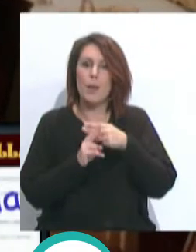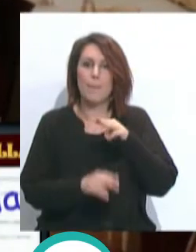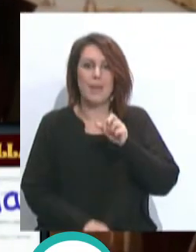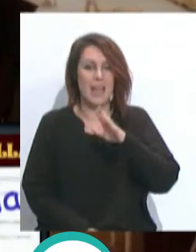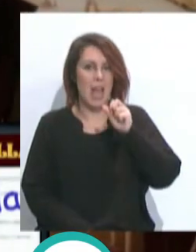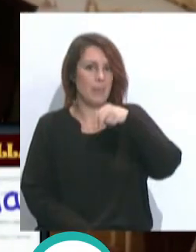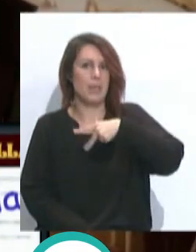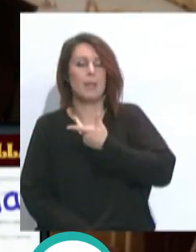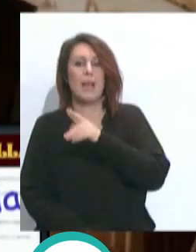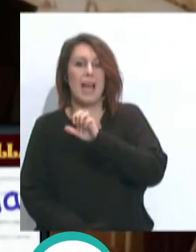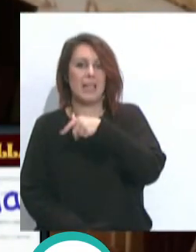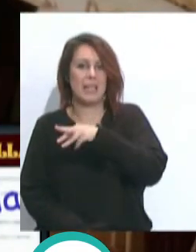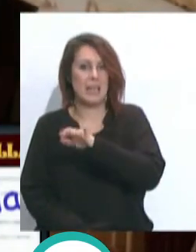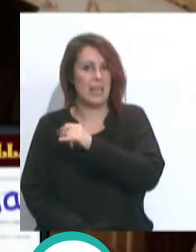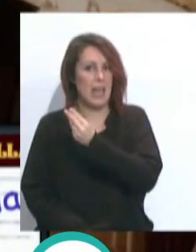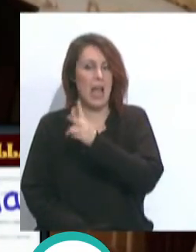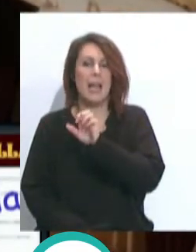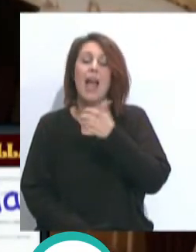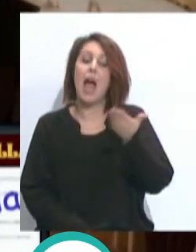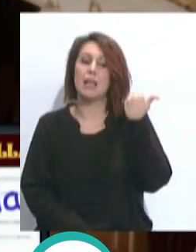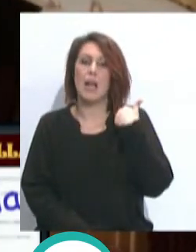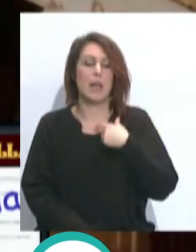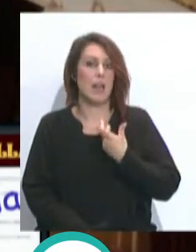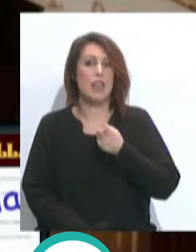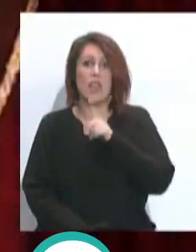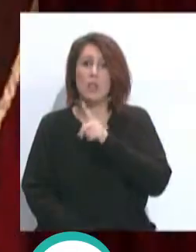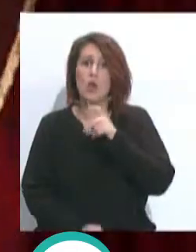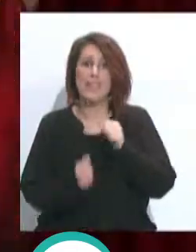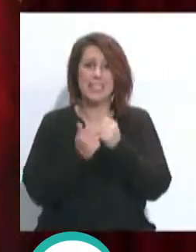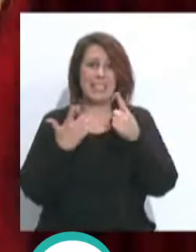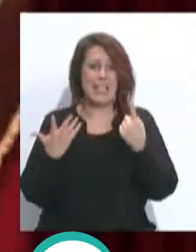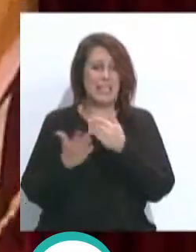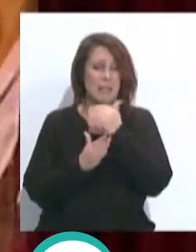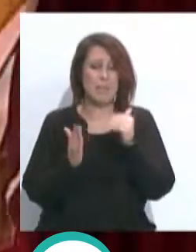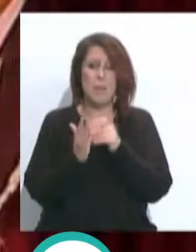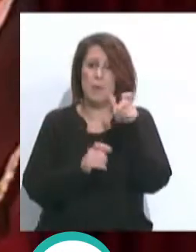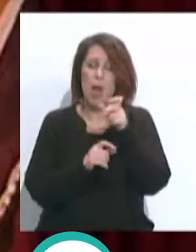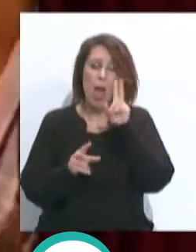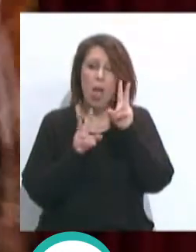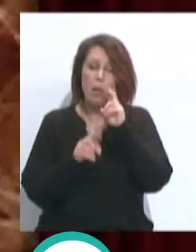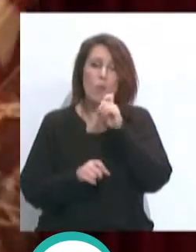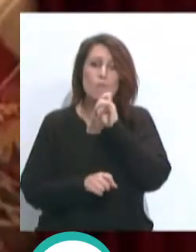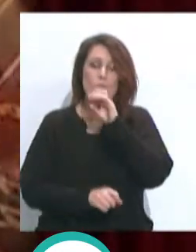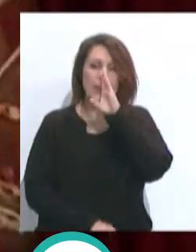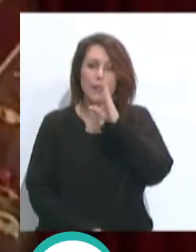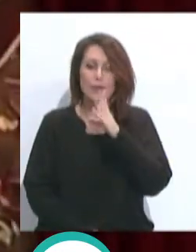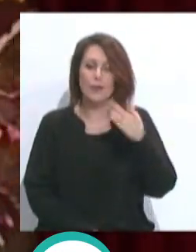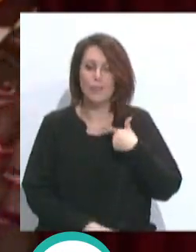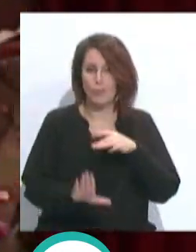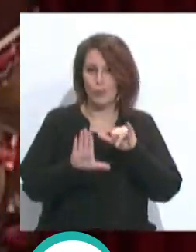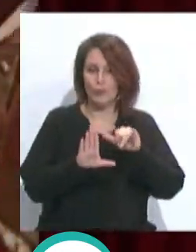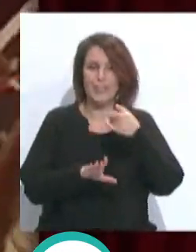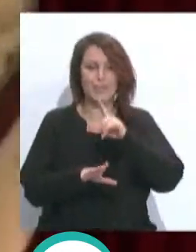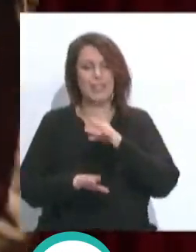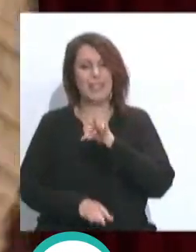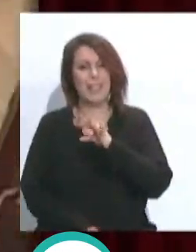y Enrique Miranda, que en la jornada de ayer sumaba otros 126.000 espectadores más a través del directo por el canal de YouTube y